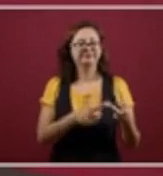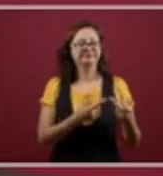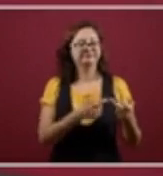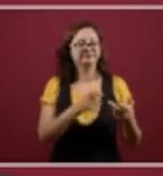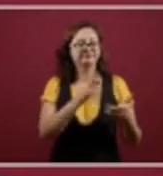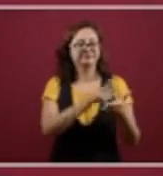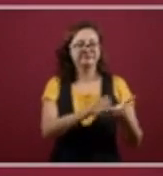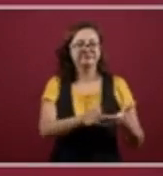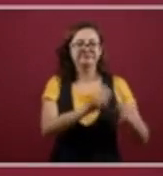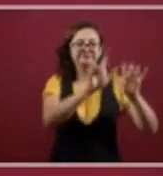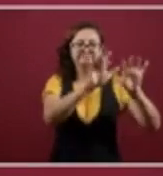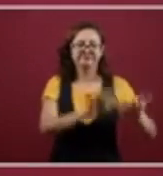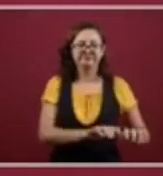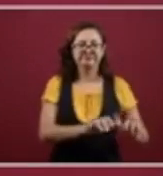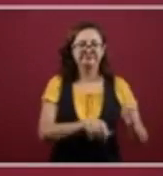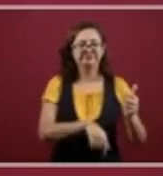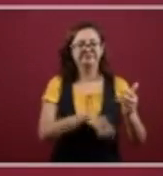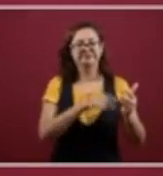escritores,